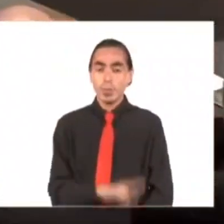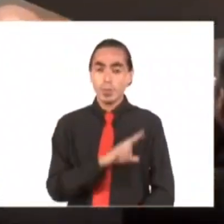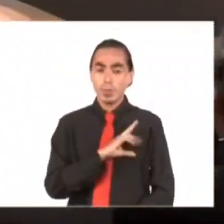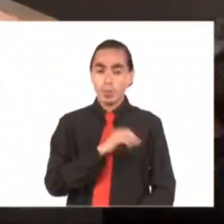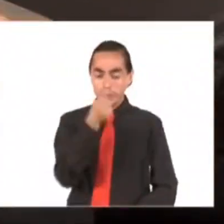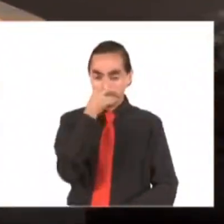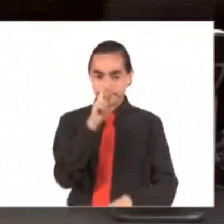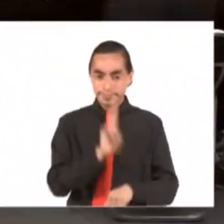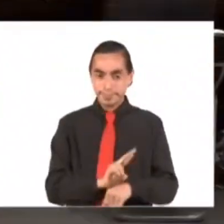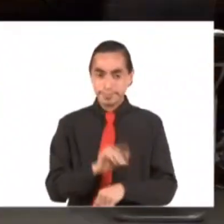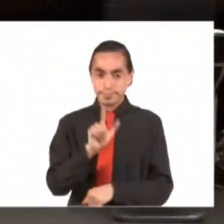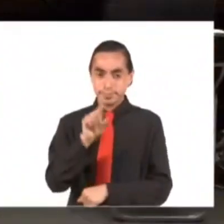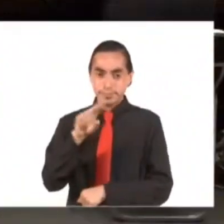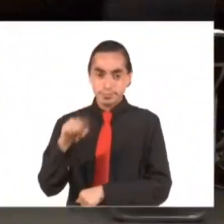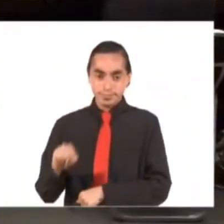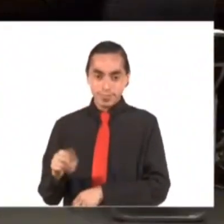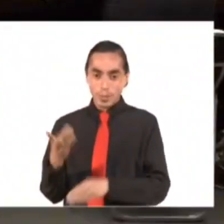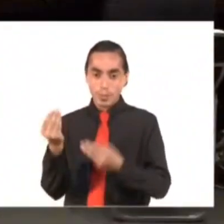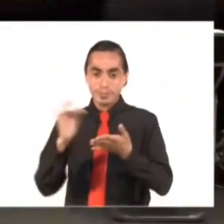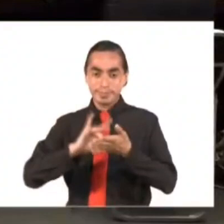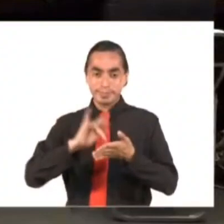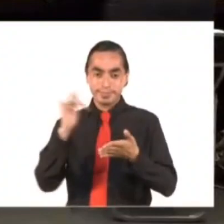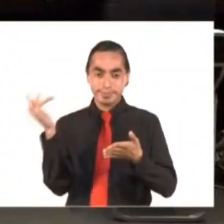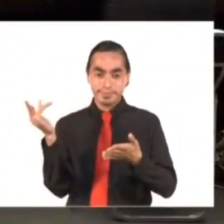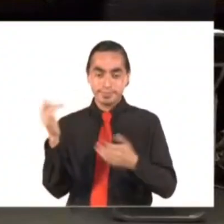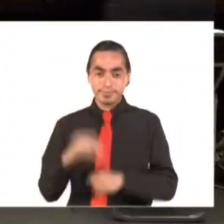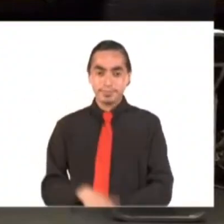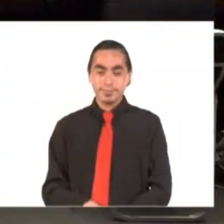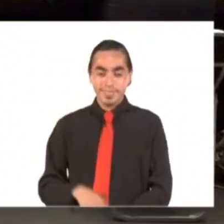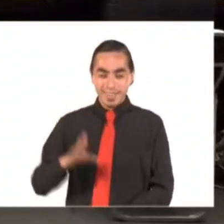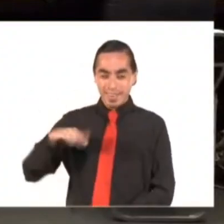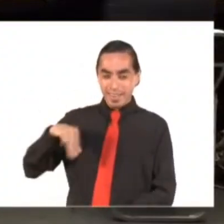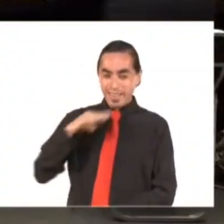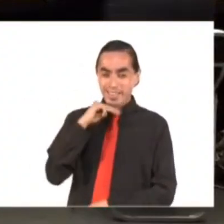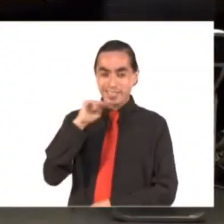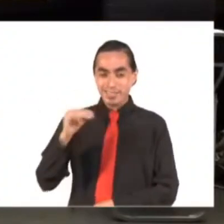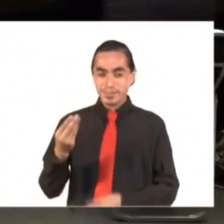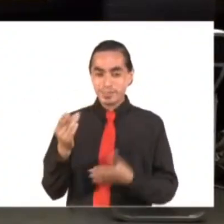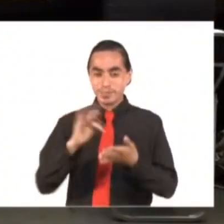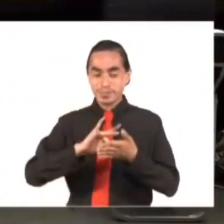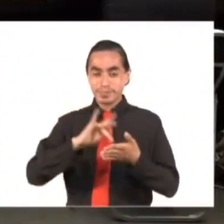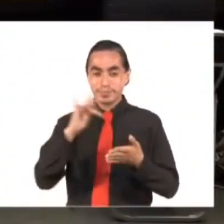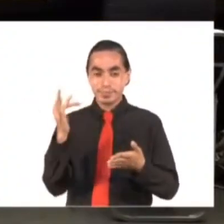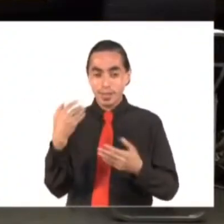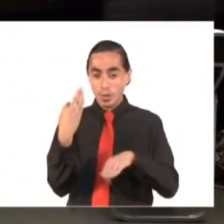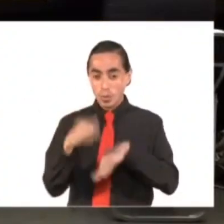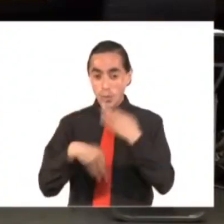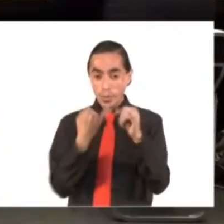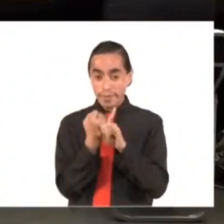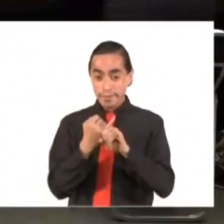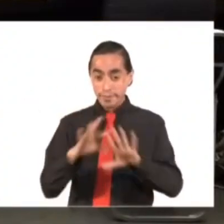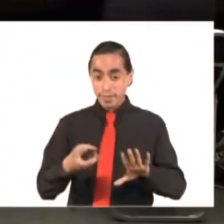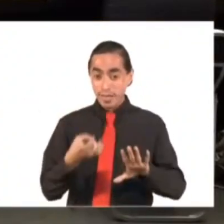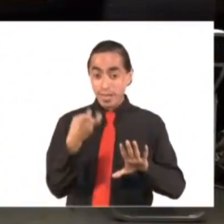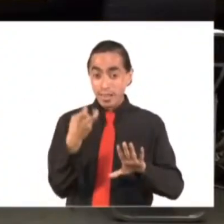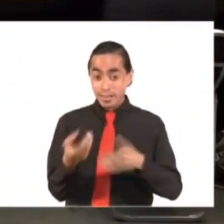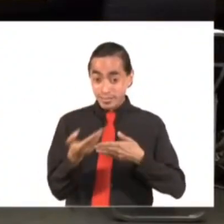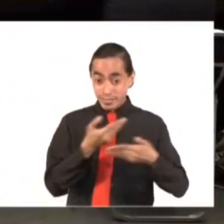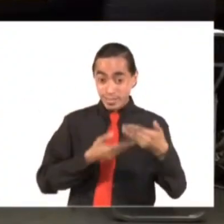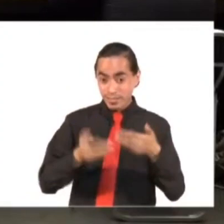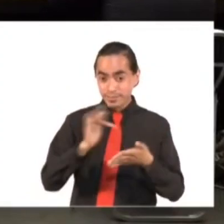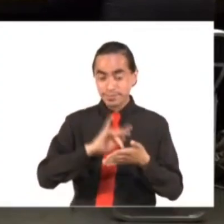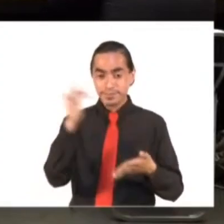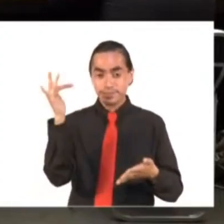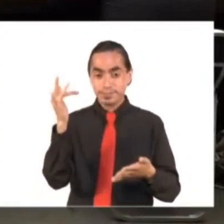Estimada secretaria Luz Helena, muchísimas gracias por este mensaje y por toda la información que nos ha